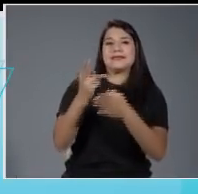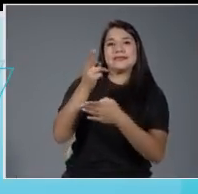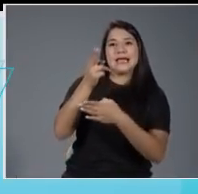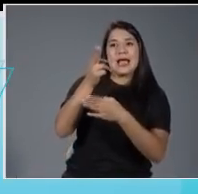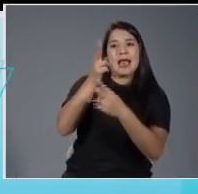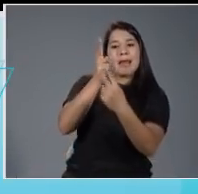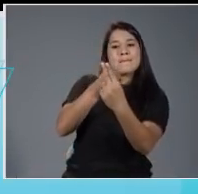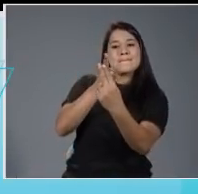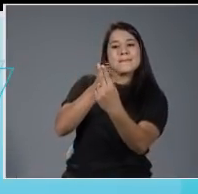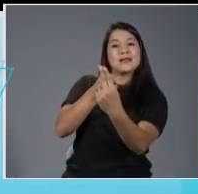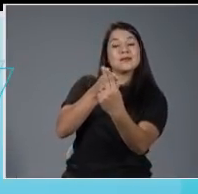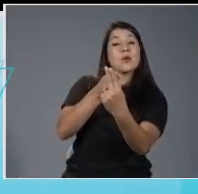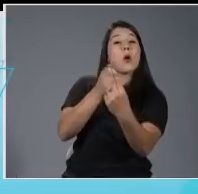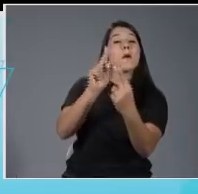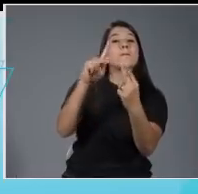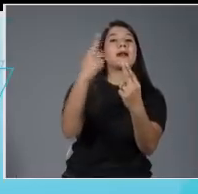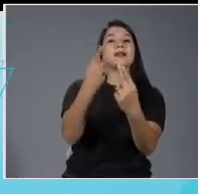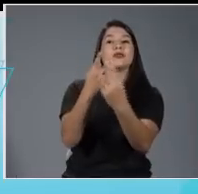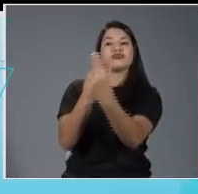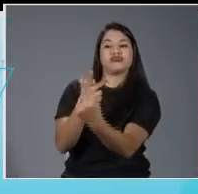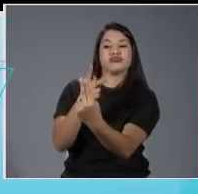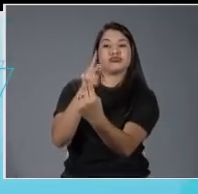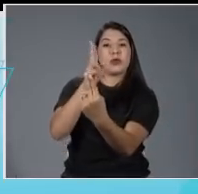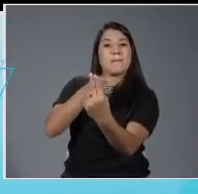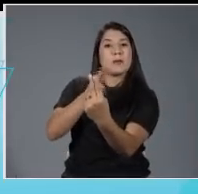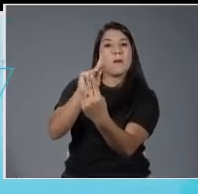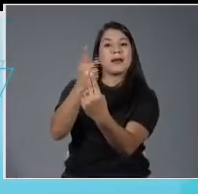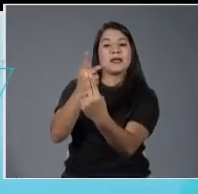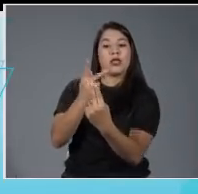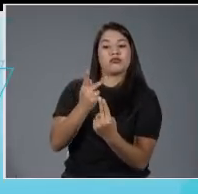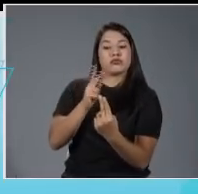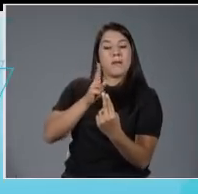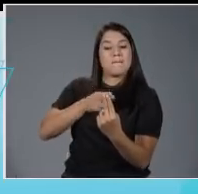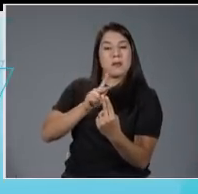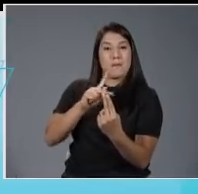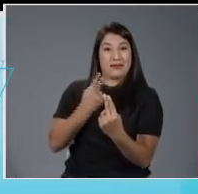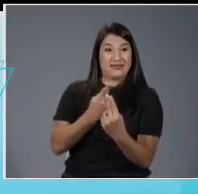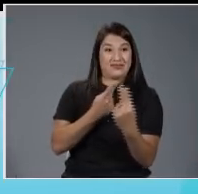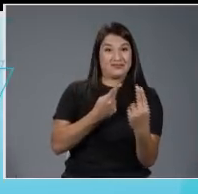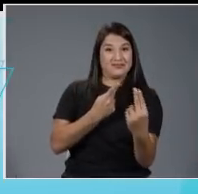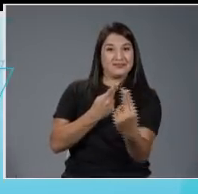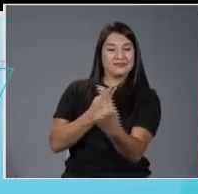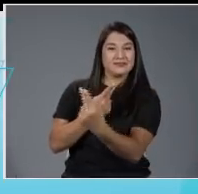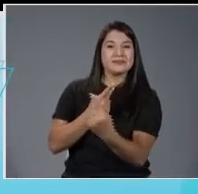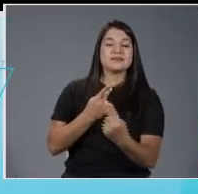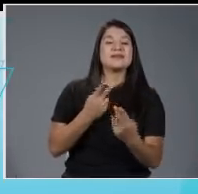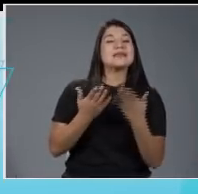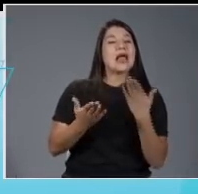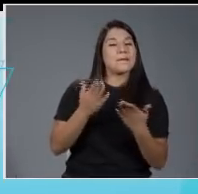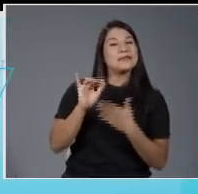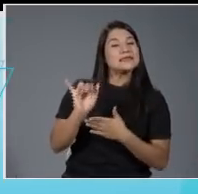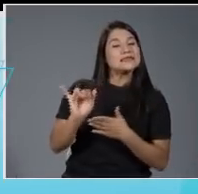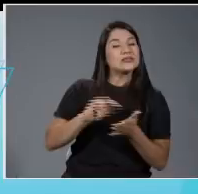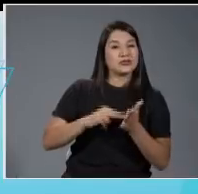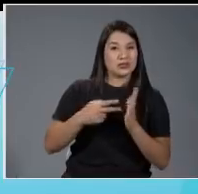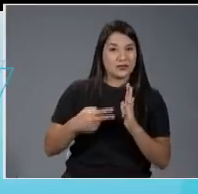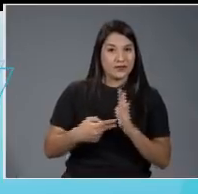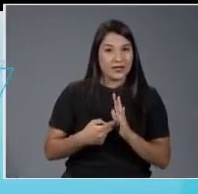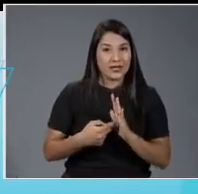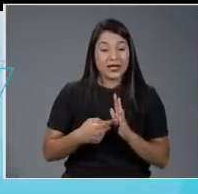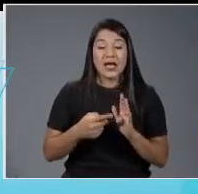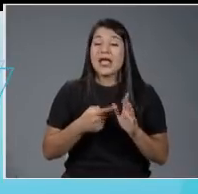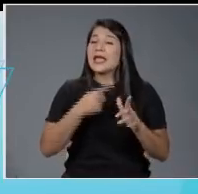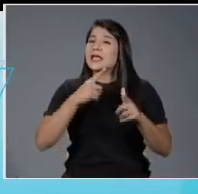con todo derecho también, el deseo de que haya una persona más cercana a su corriente o movimiento político, que es el PAC. Así que